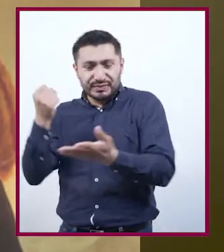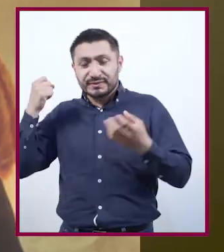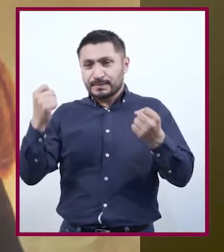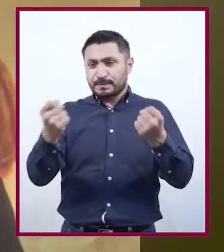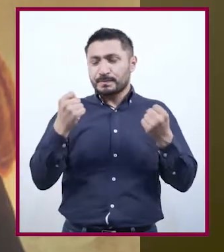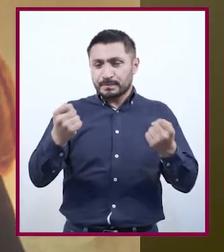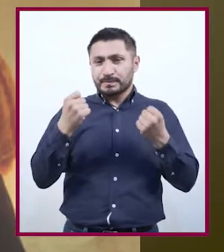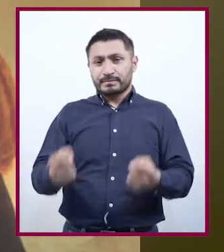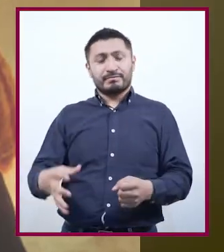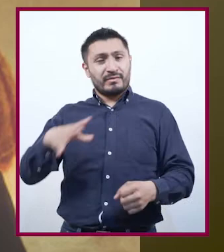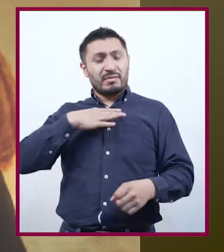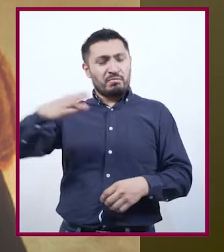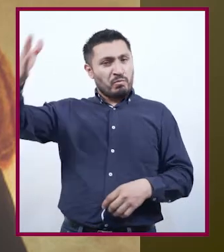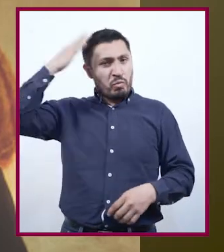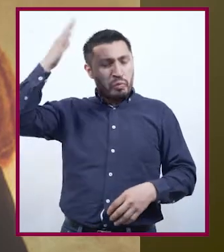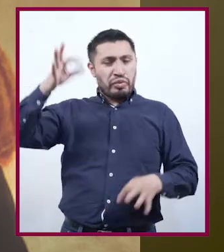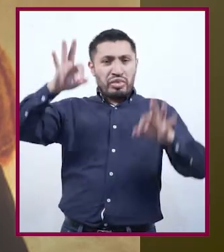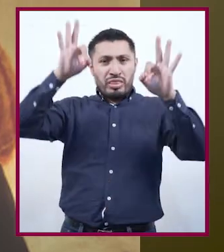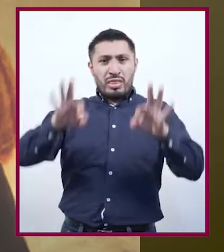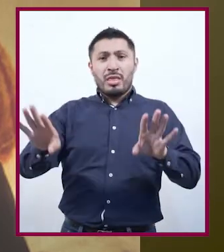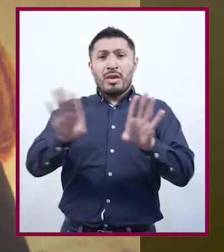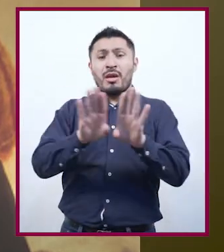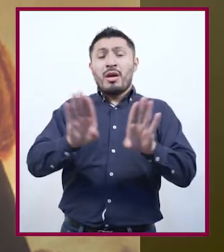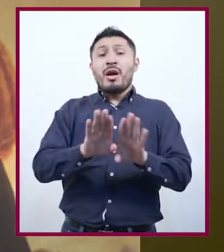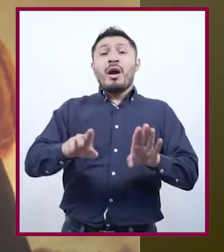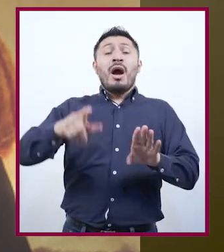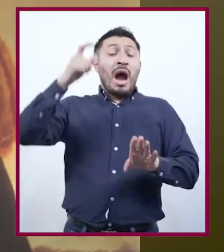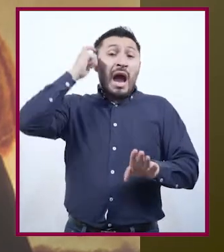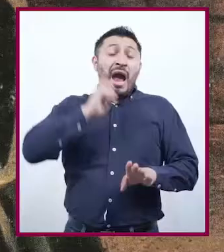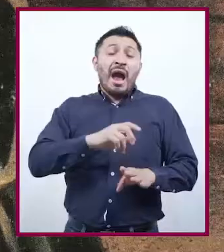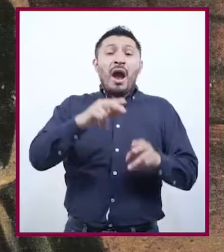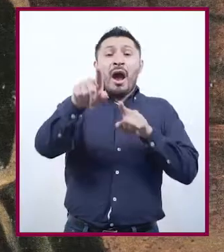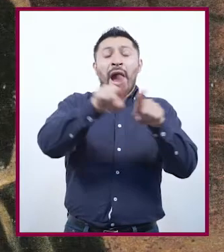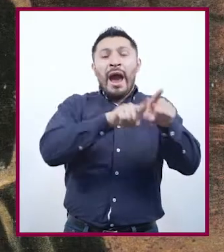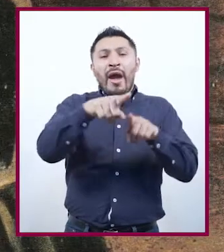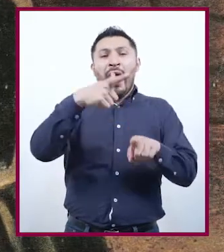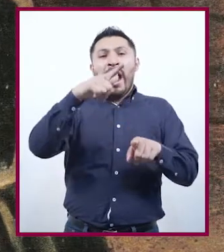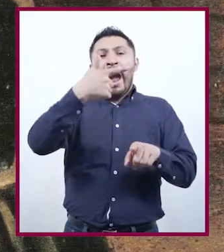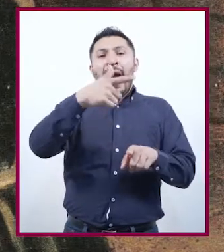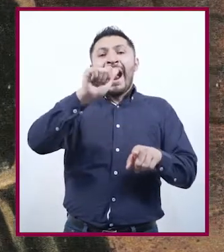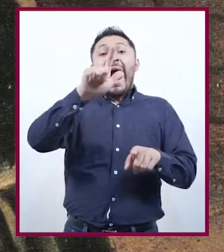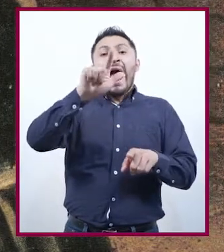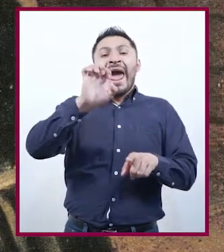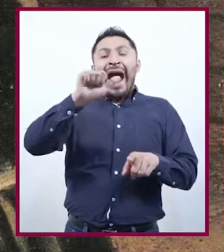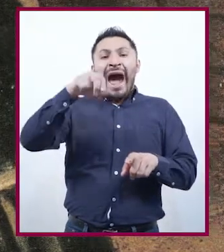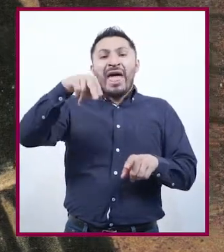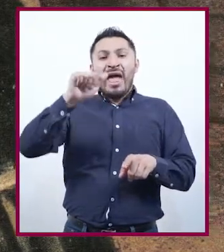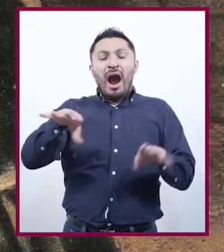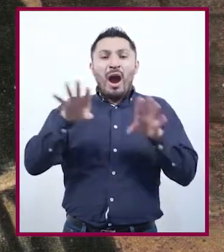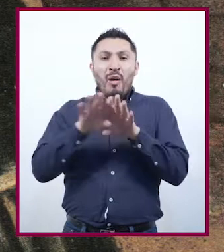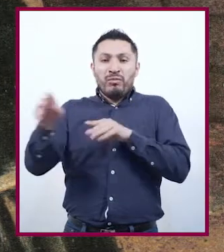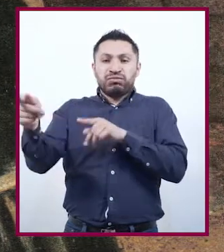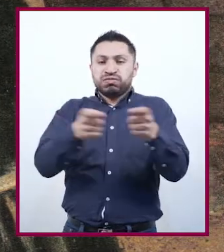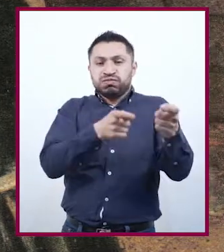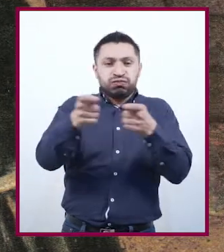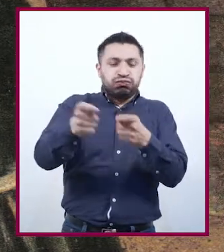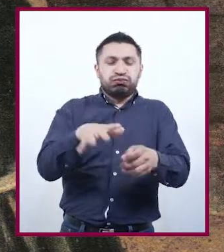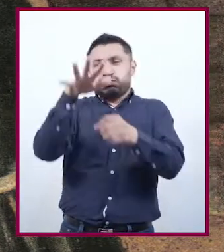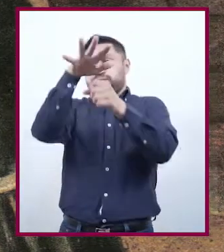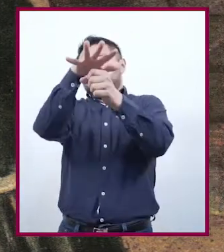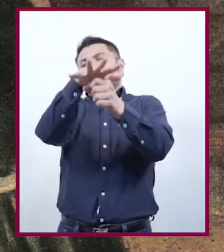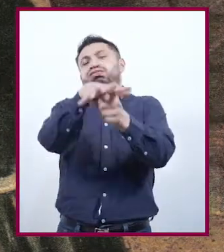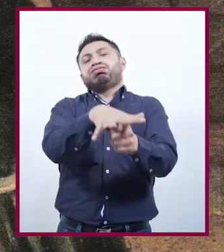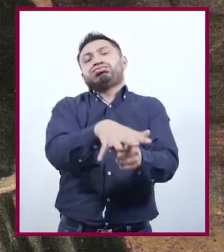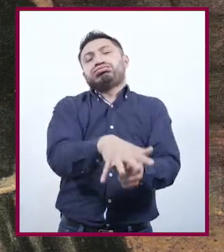batallas y contó con notables líderes como Vicente Guerrero y los hermanos Galeana, el movimiento armado fue controlado